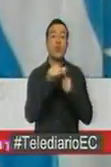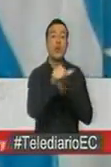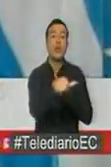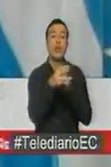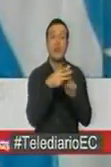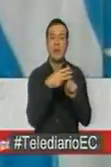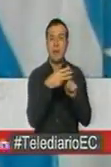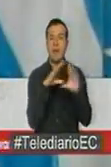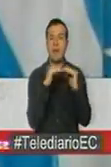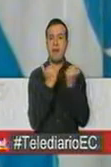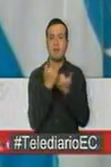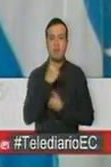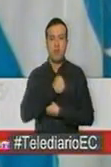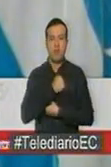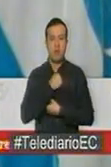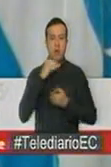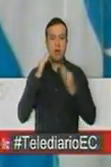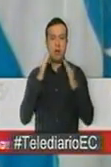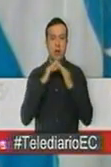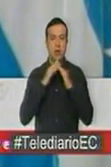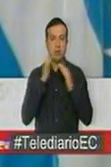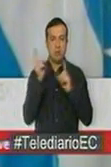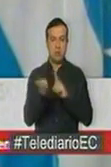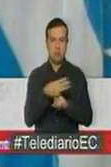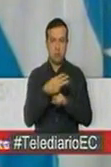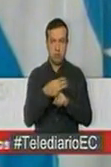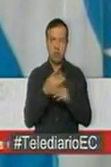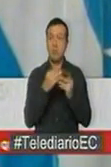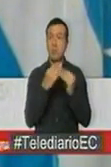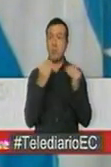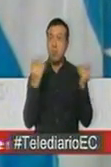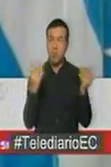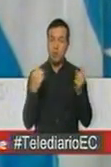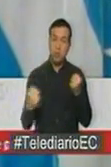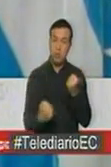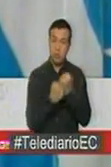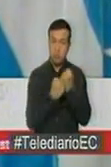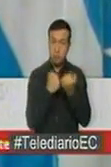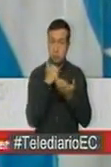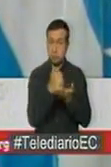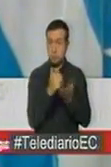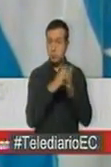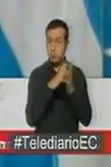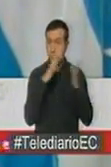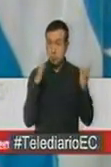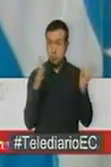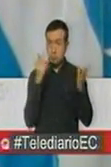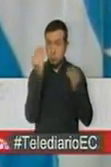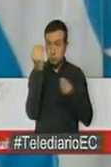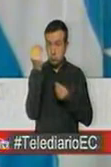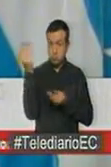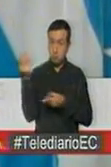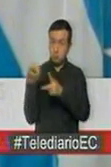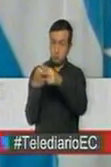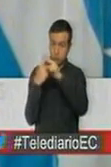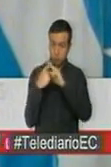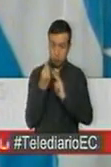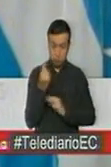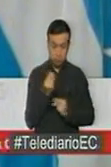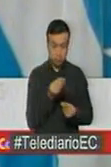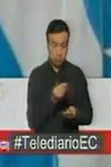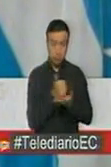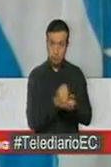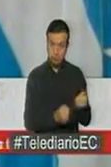conseguido 80 millones de dólares de organizaciones, de organismos multilaterales que tienen destinados esos recursos para estos